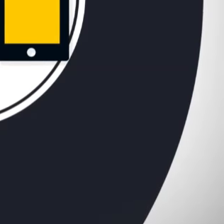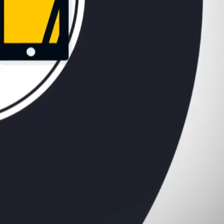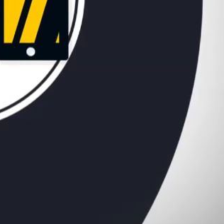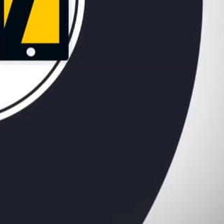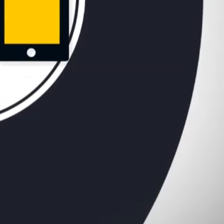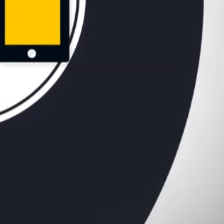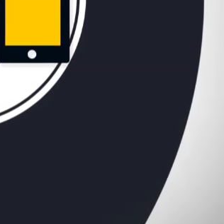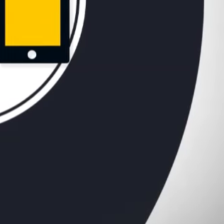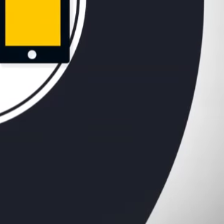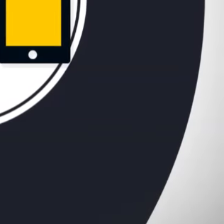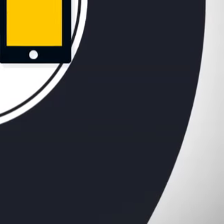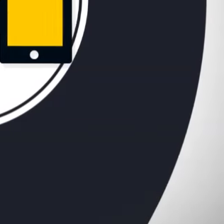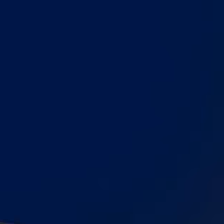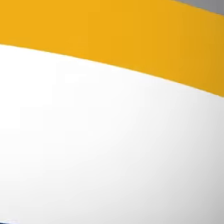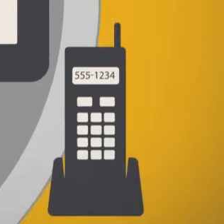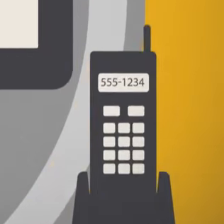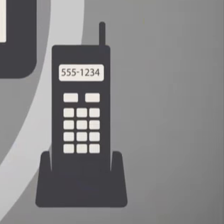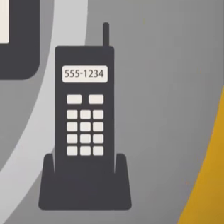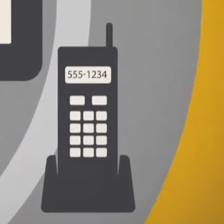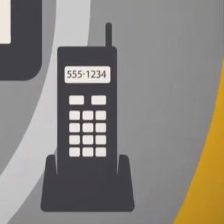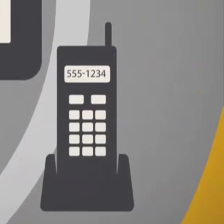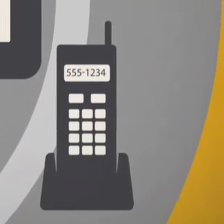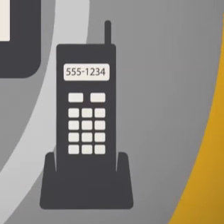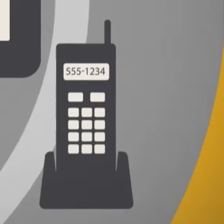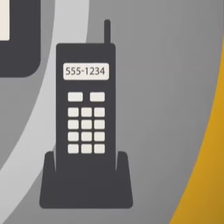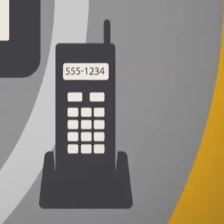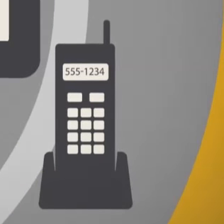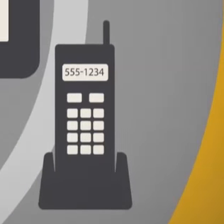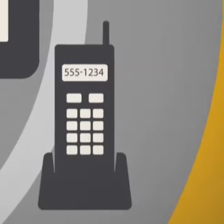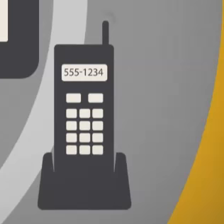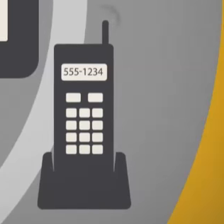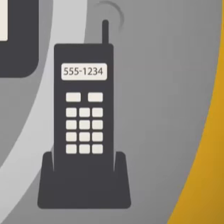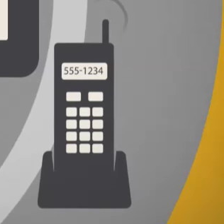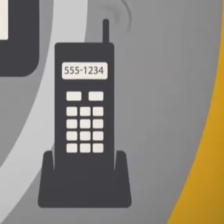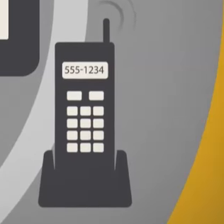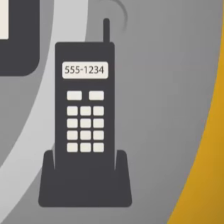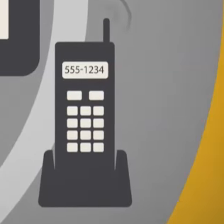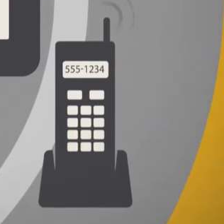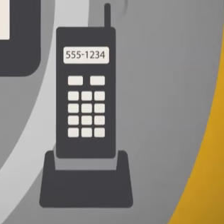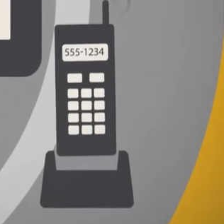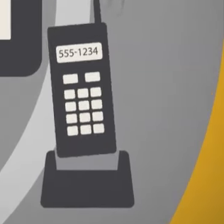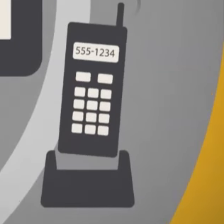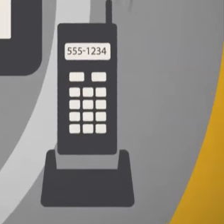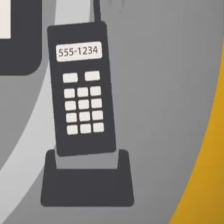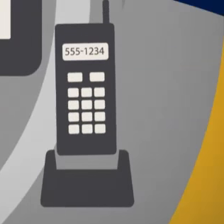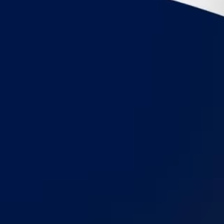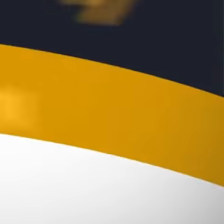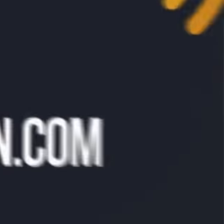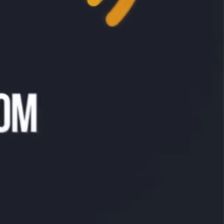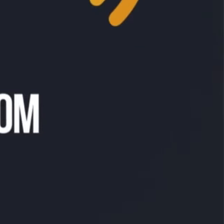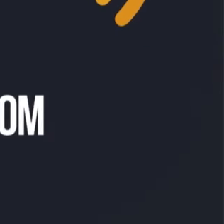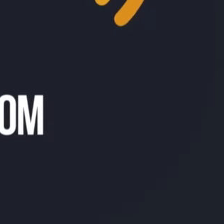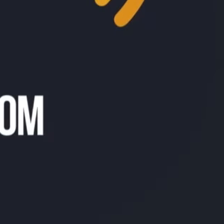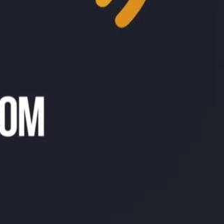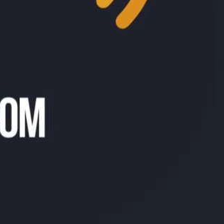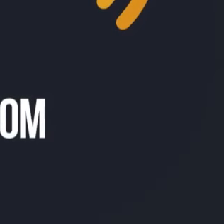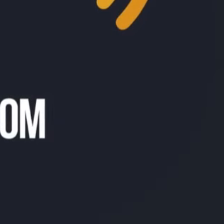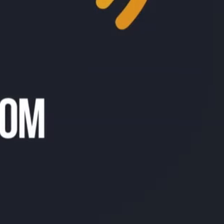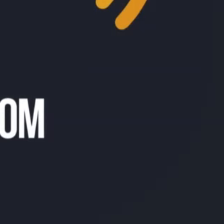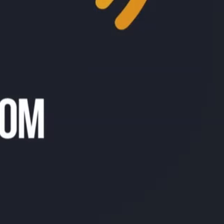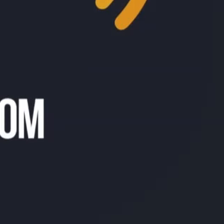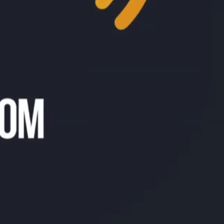banners, menciones en nuestros programas y muchas otras opciones que potenciarán tu negocio a niveles increíbles. Anímate